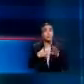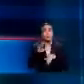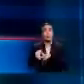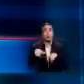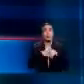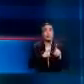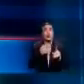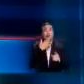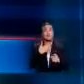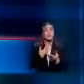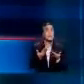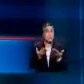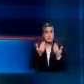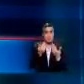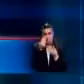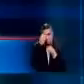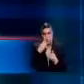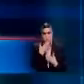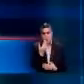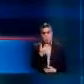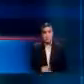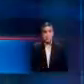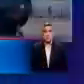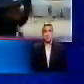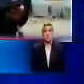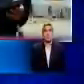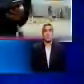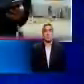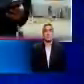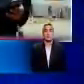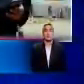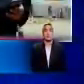sector adelante i